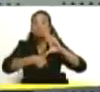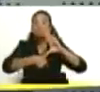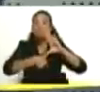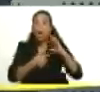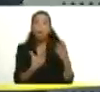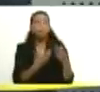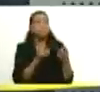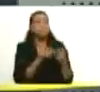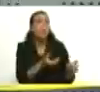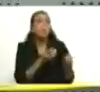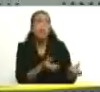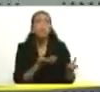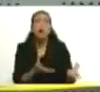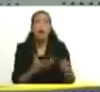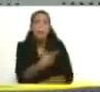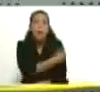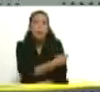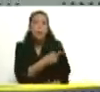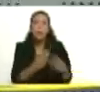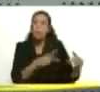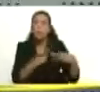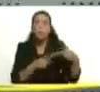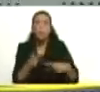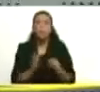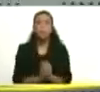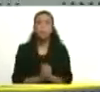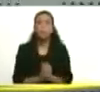producían vacunas para